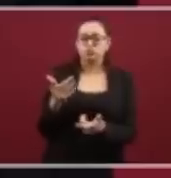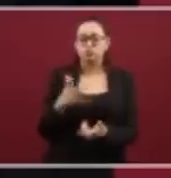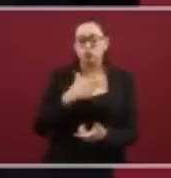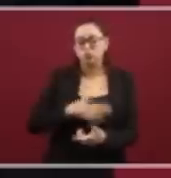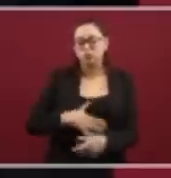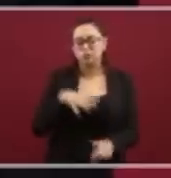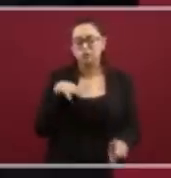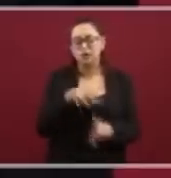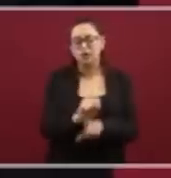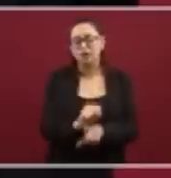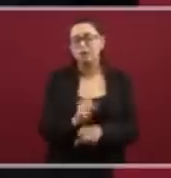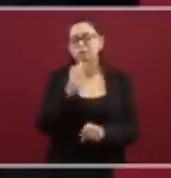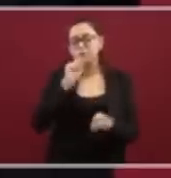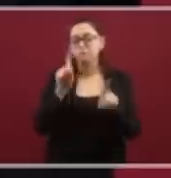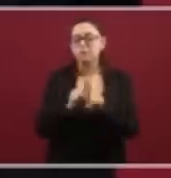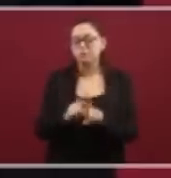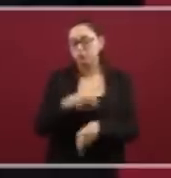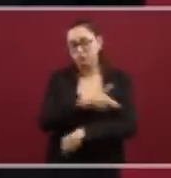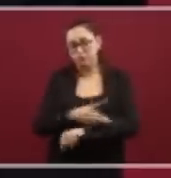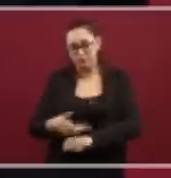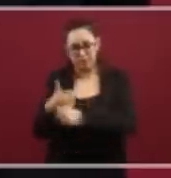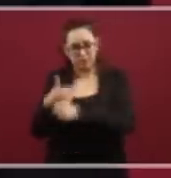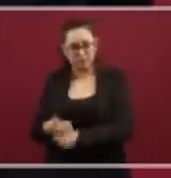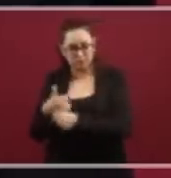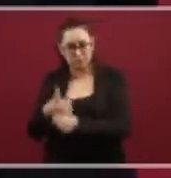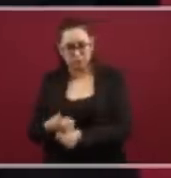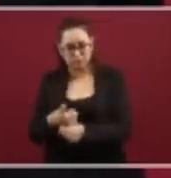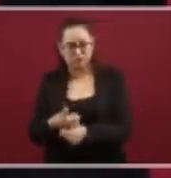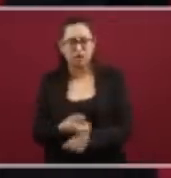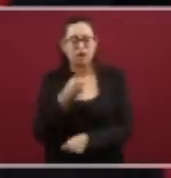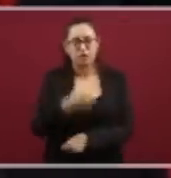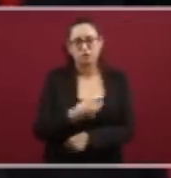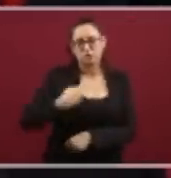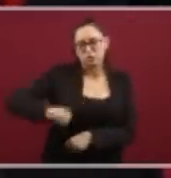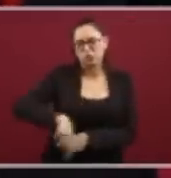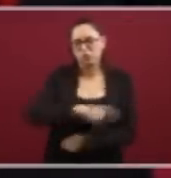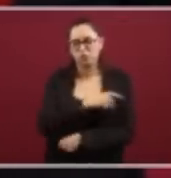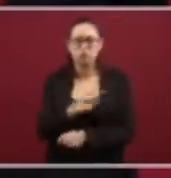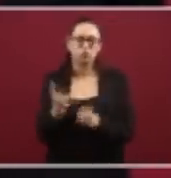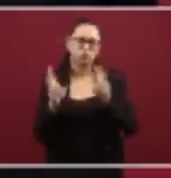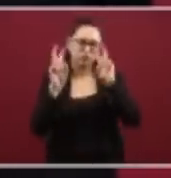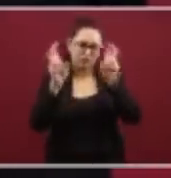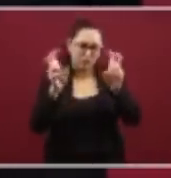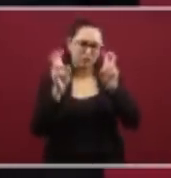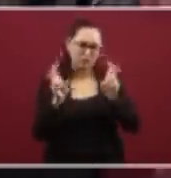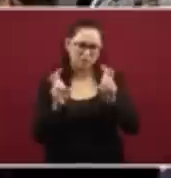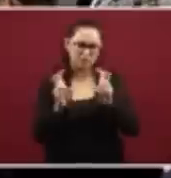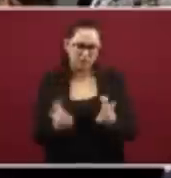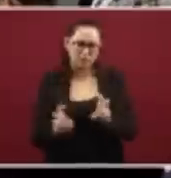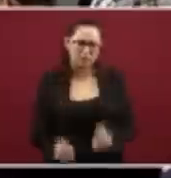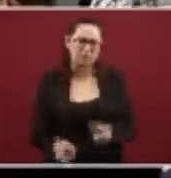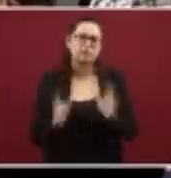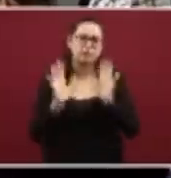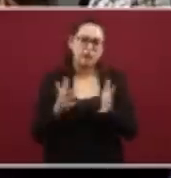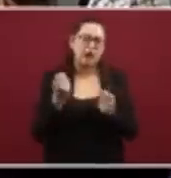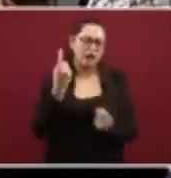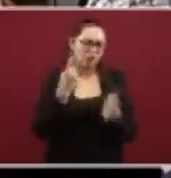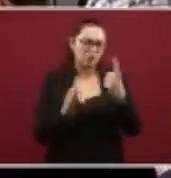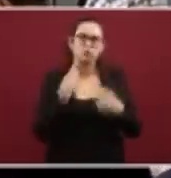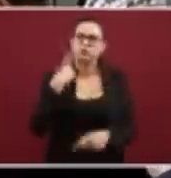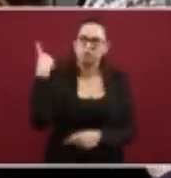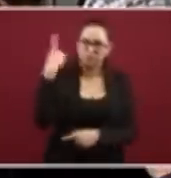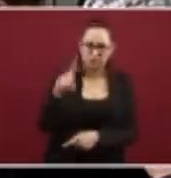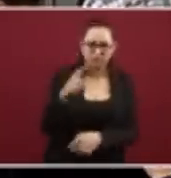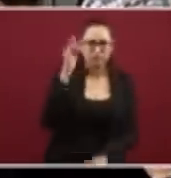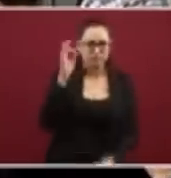afectados por esta tragedia por eso hemos venido desahogando algunos temas que serían judicializado el caso